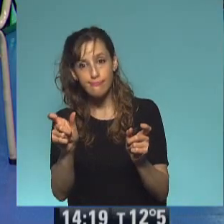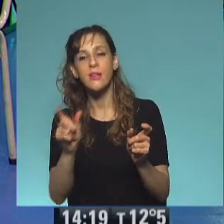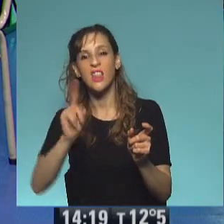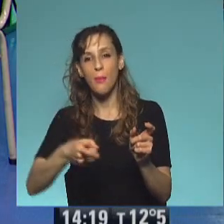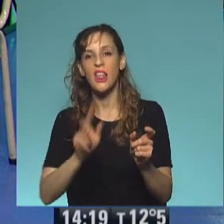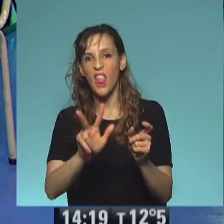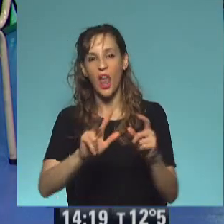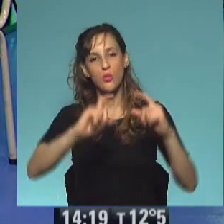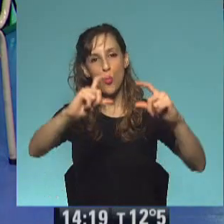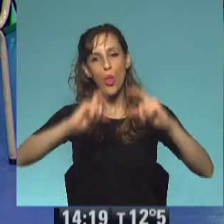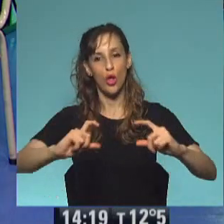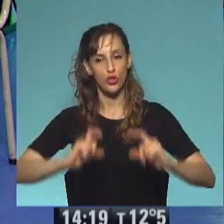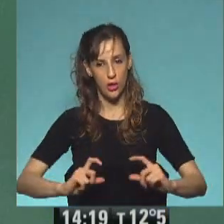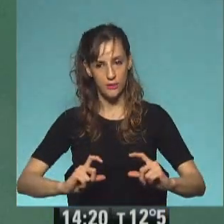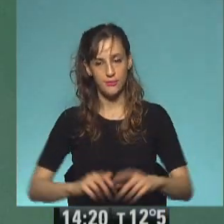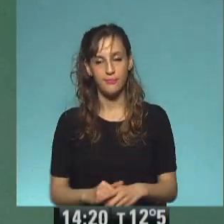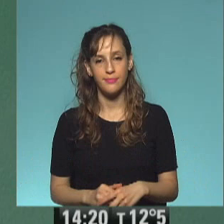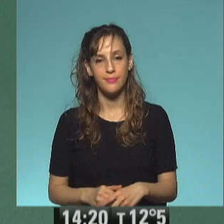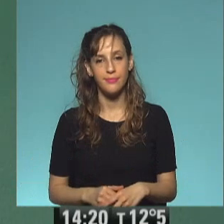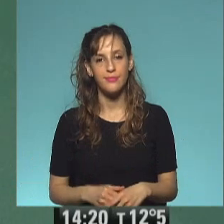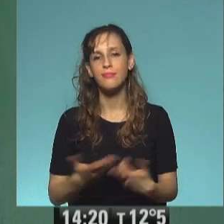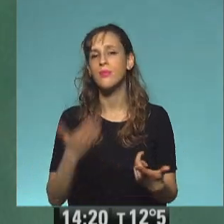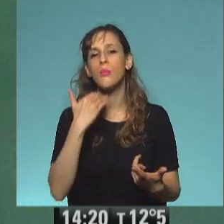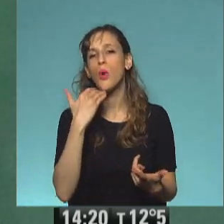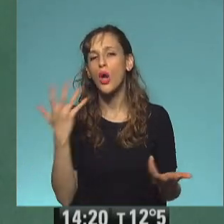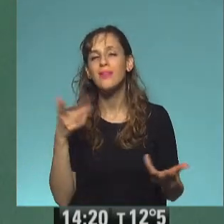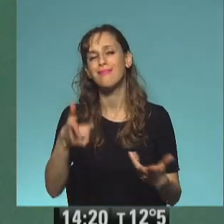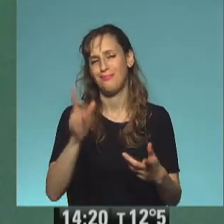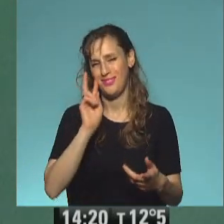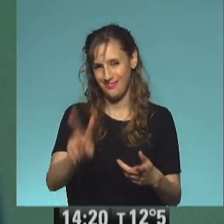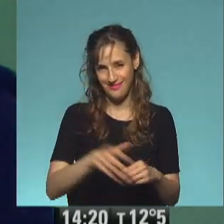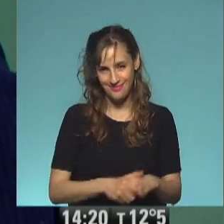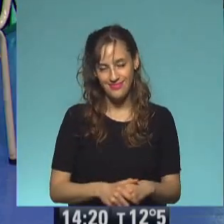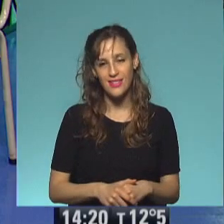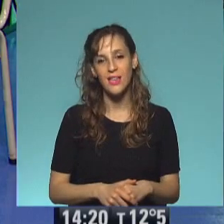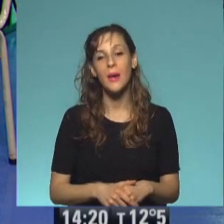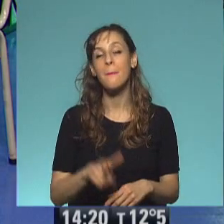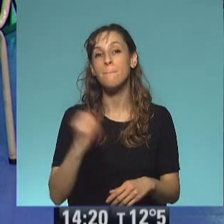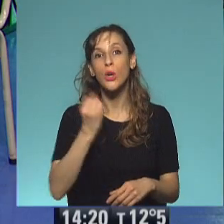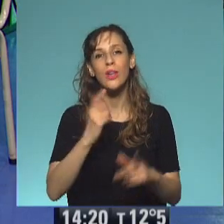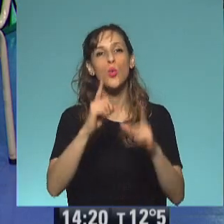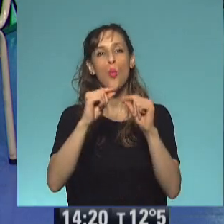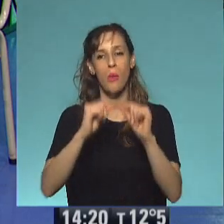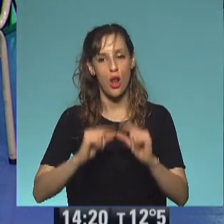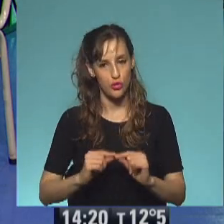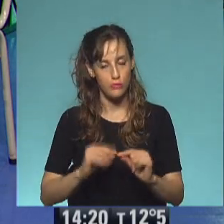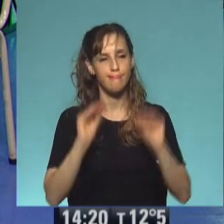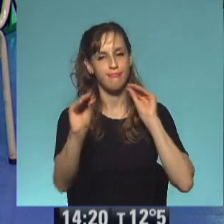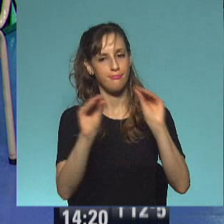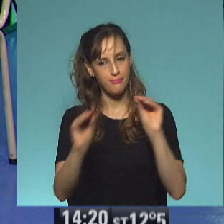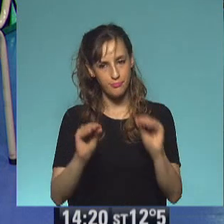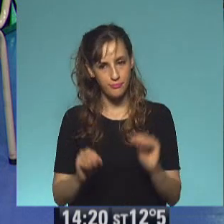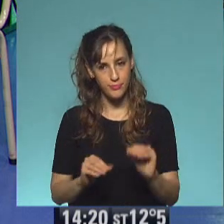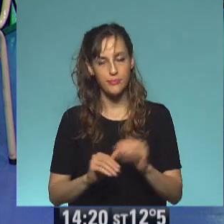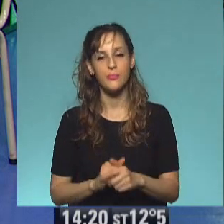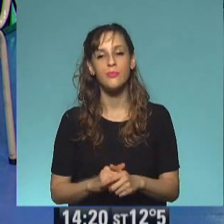Vamos a armarlo, ¿sí? No importa si puede ser grande, más chiquito, que me entren los números después, ¿sí? Bien.